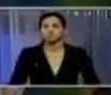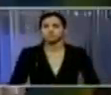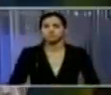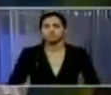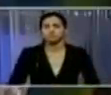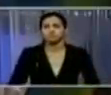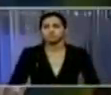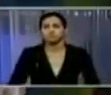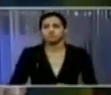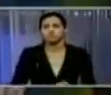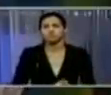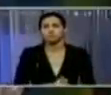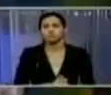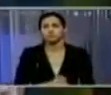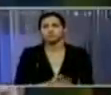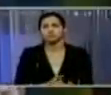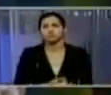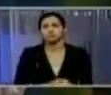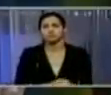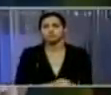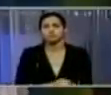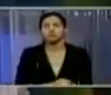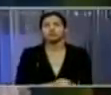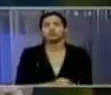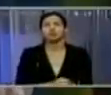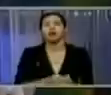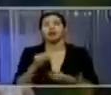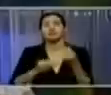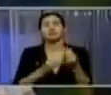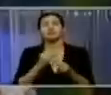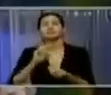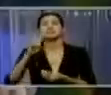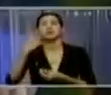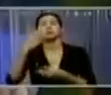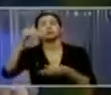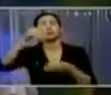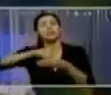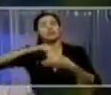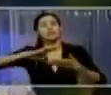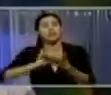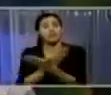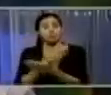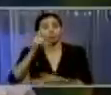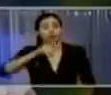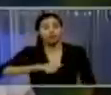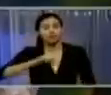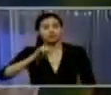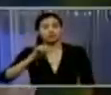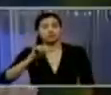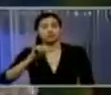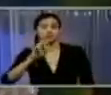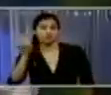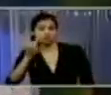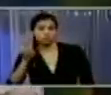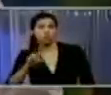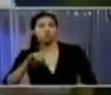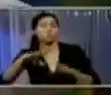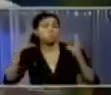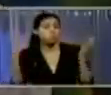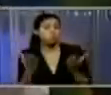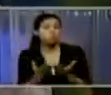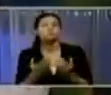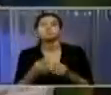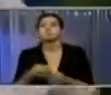el segundo referéndum revocatorio en la historia de Venezuela y de la humanidad, yo diré,